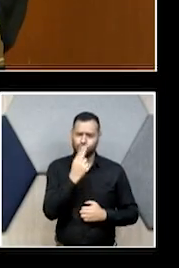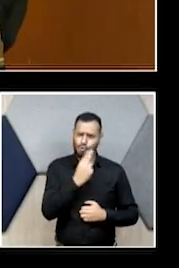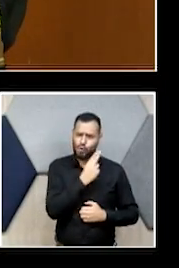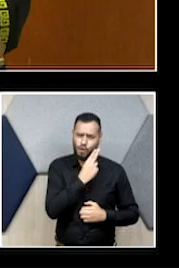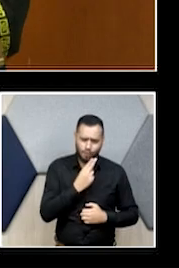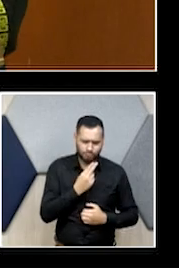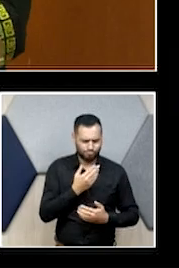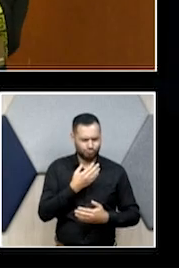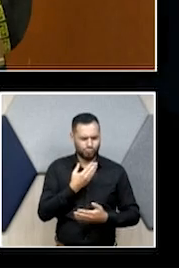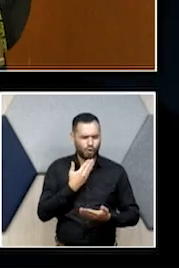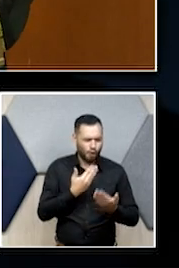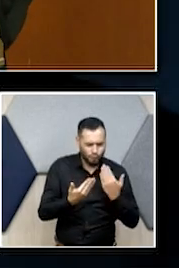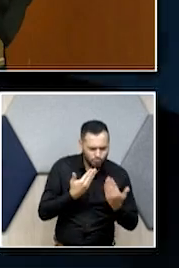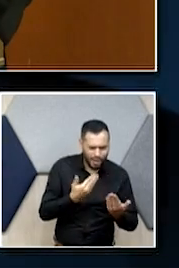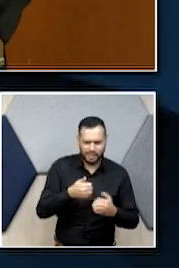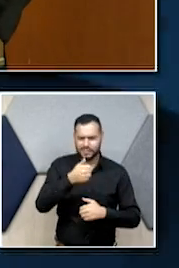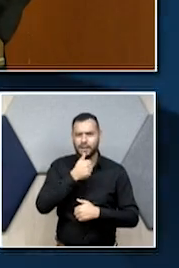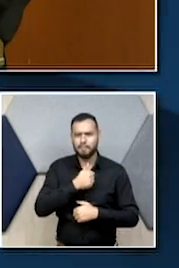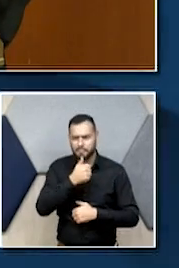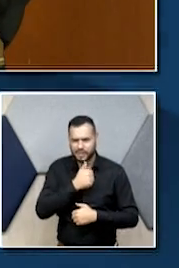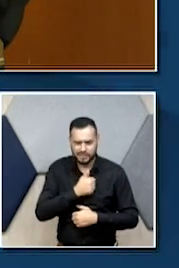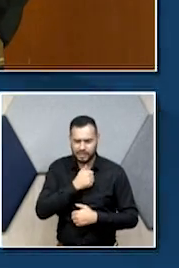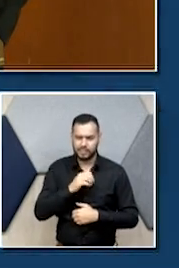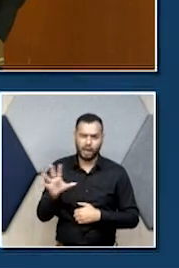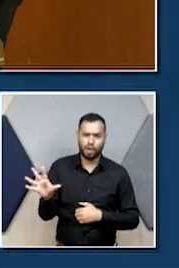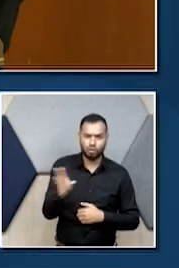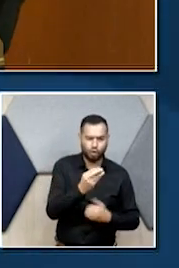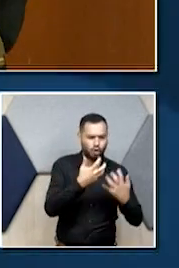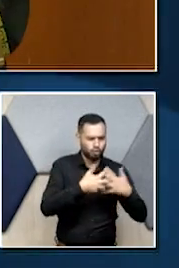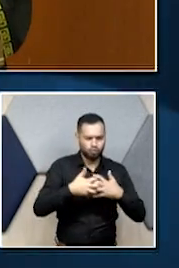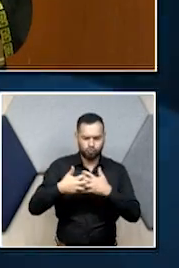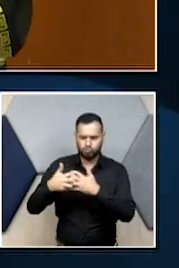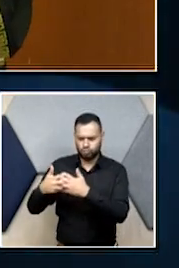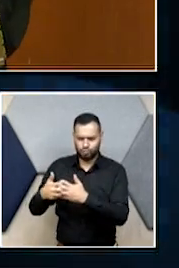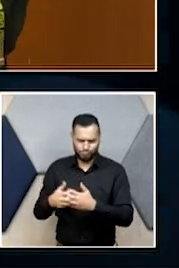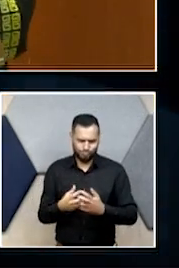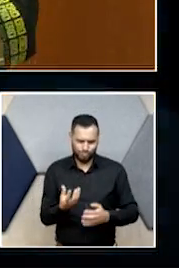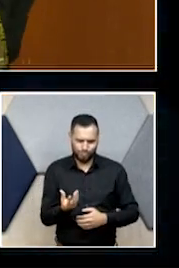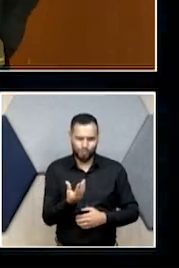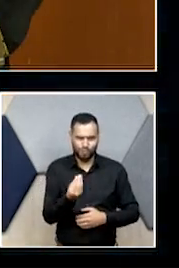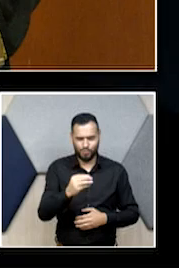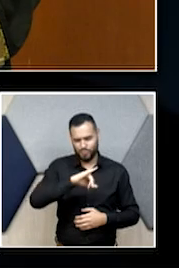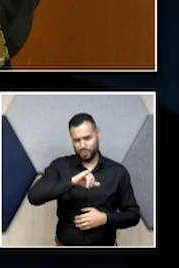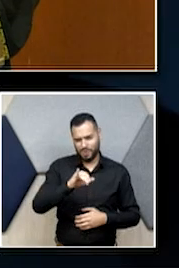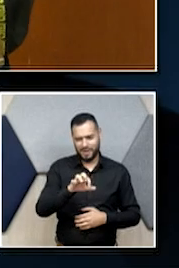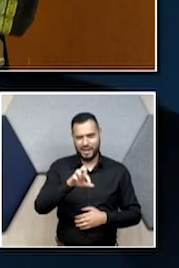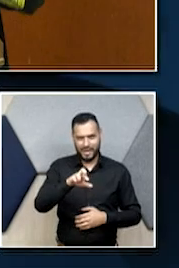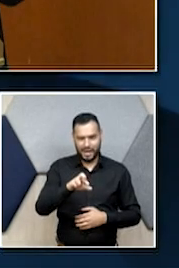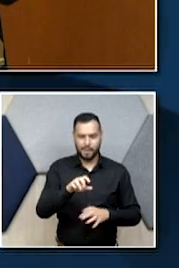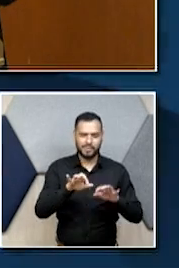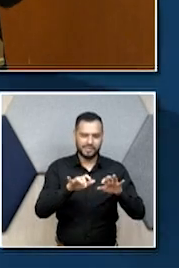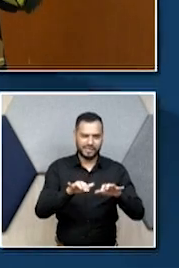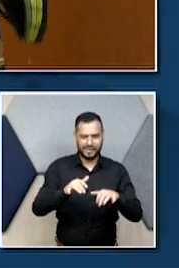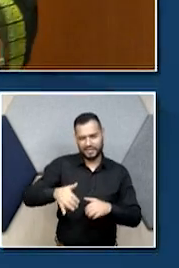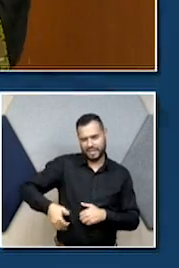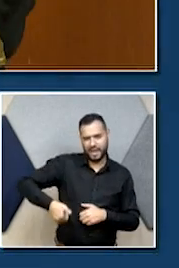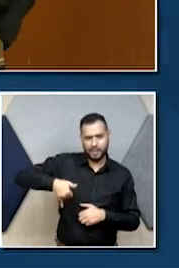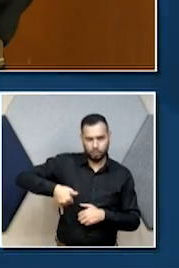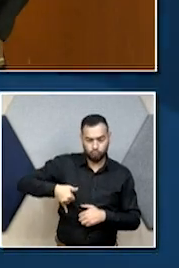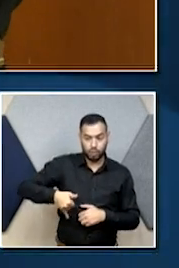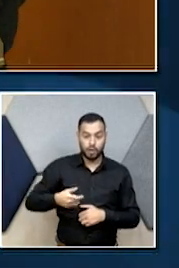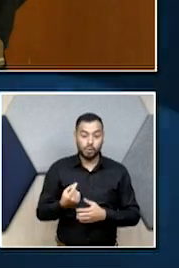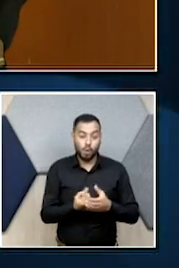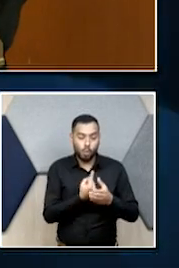paciencia, a todos y todas las funcionarias de esta digna Jurisdicción Especial para la Paz, de la Secretaría Ejecutiva, de la Unidad de Investigación